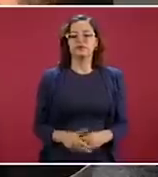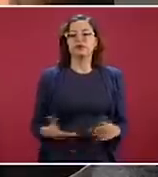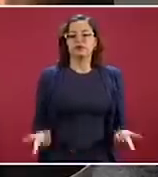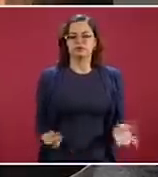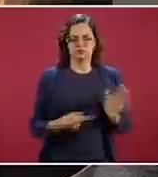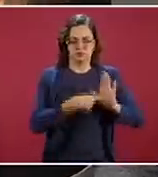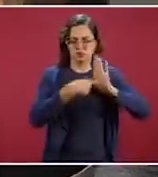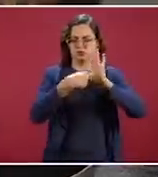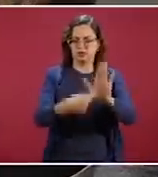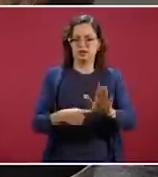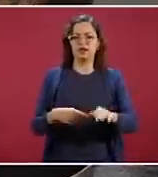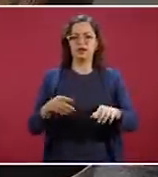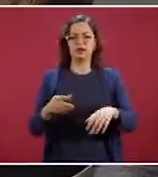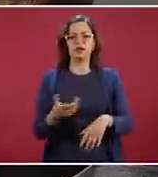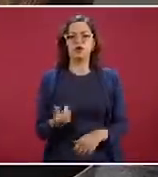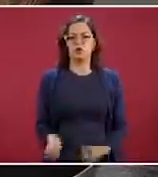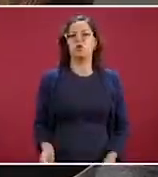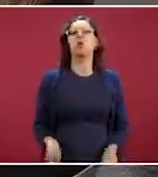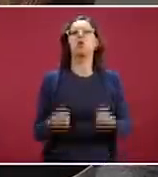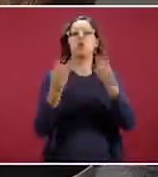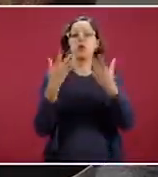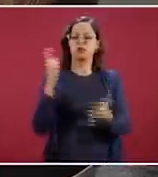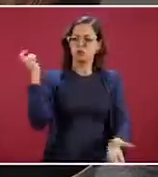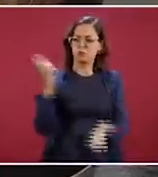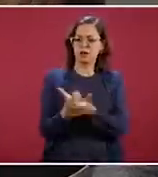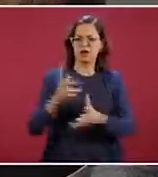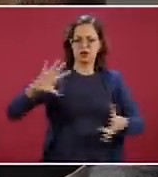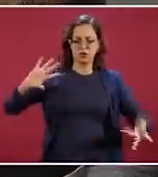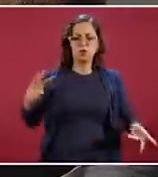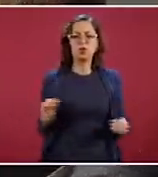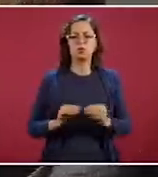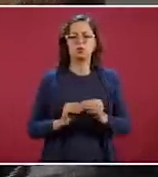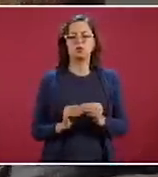cuánto tienen que pagar. Gracias.